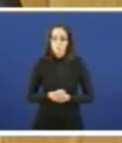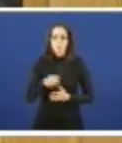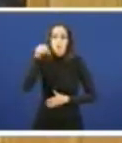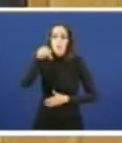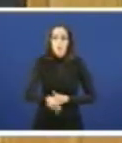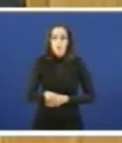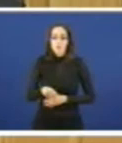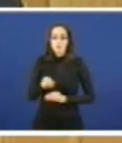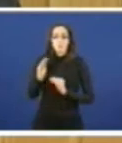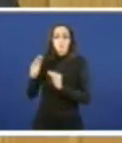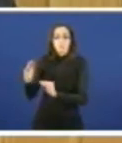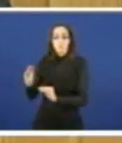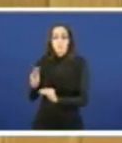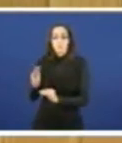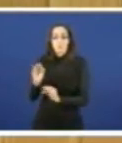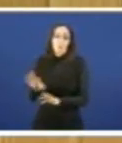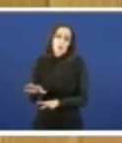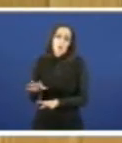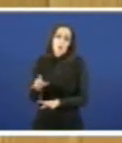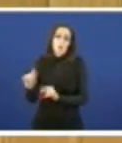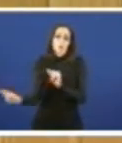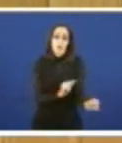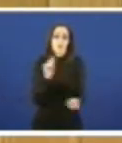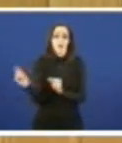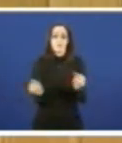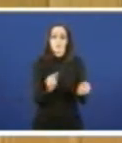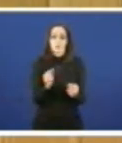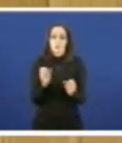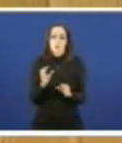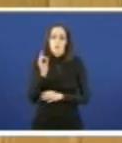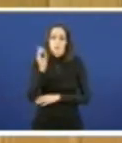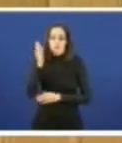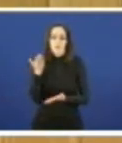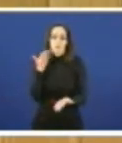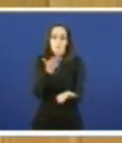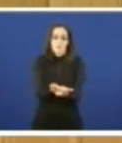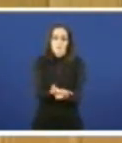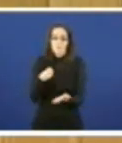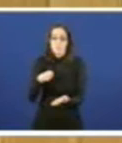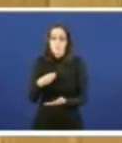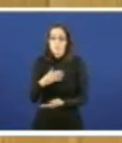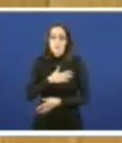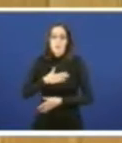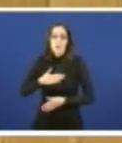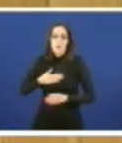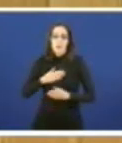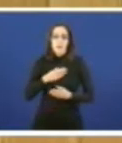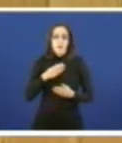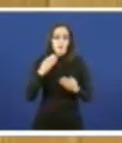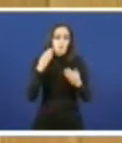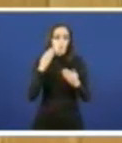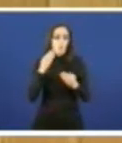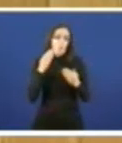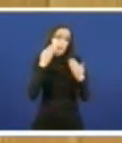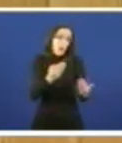traen vostedes a debate unha iniciativa na que se pide honrar a Rosalía de Castro